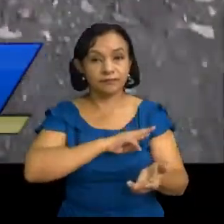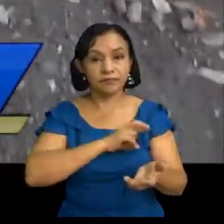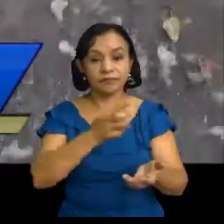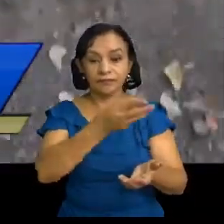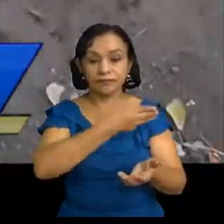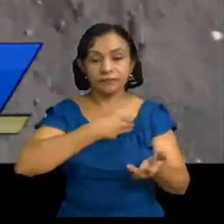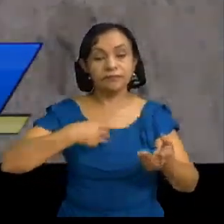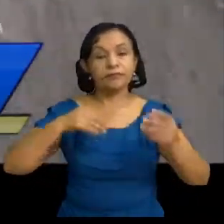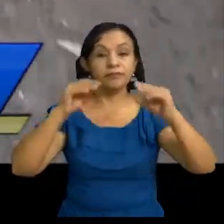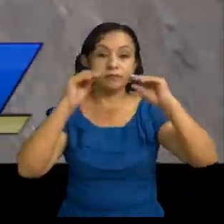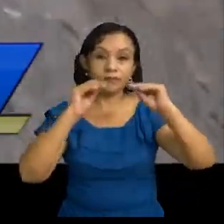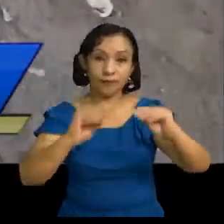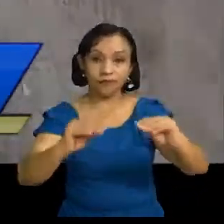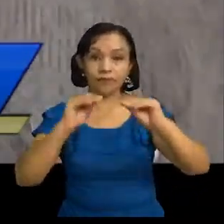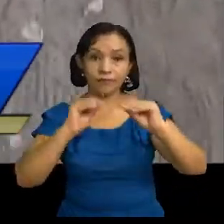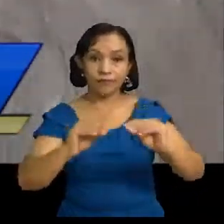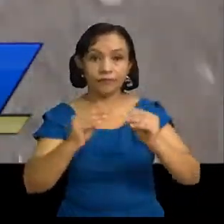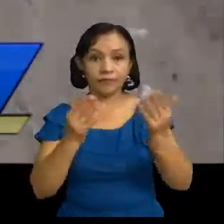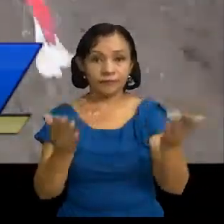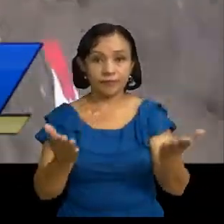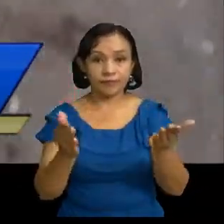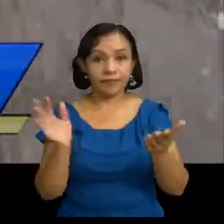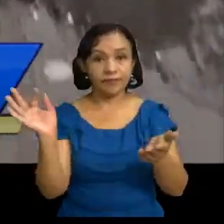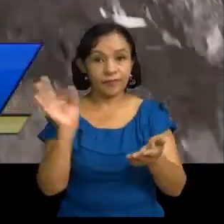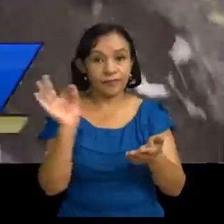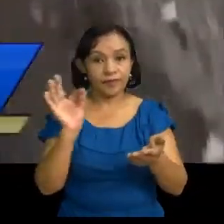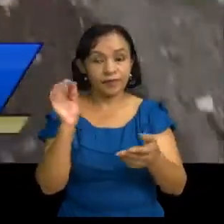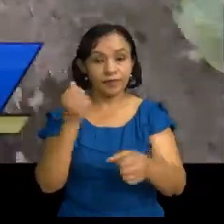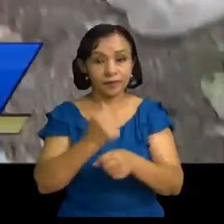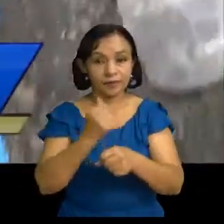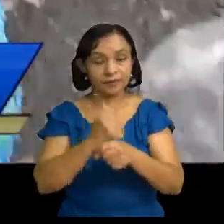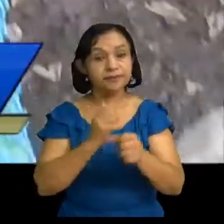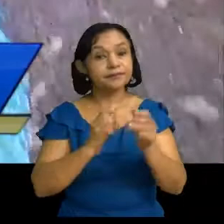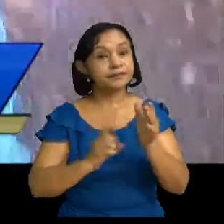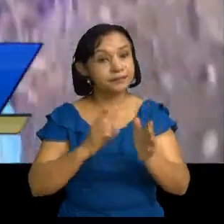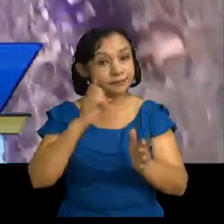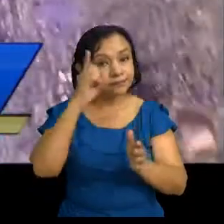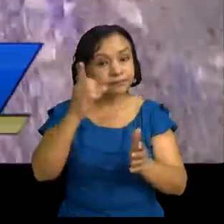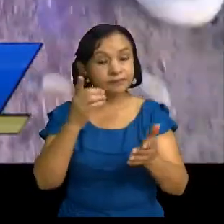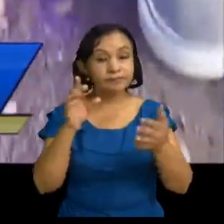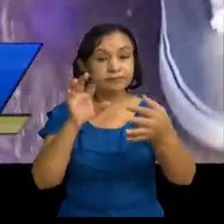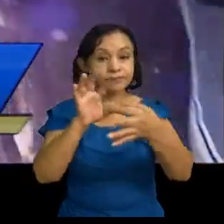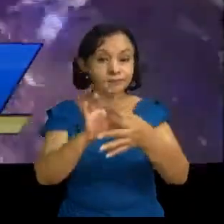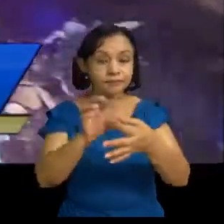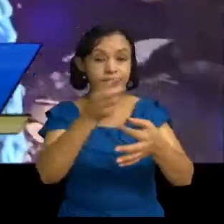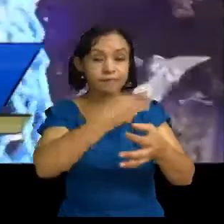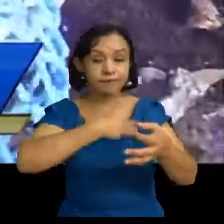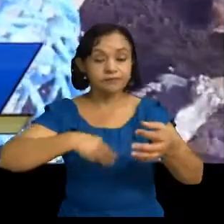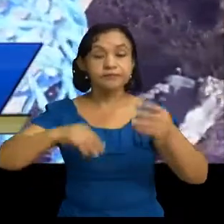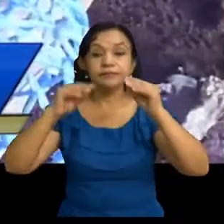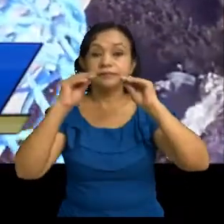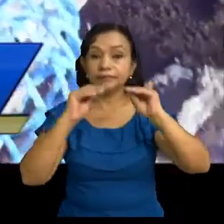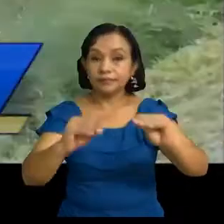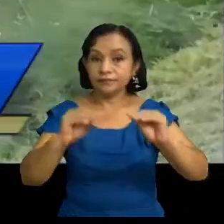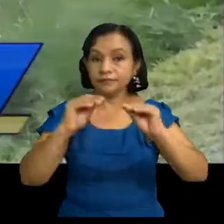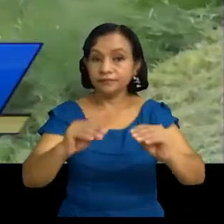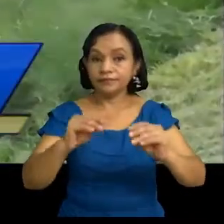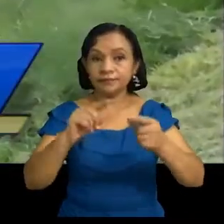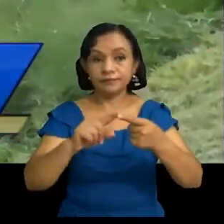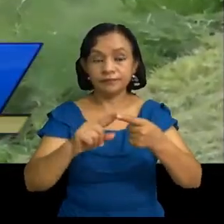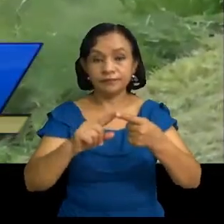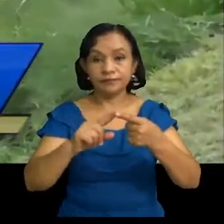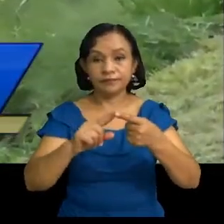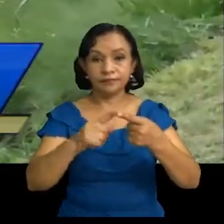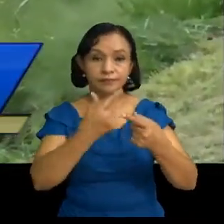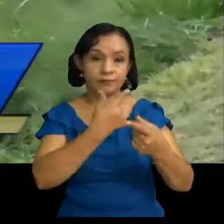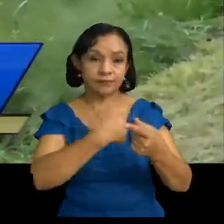educación aplicada porque es una estrategia que también la desarrollamos de la mano con el ministerio de educación con la con la academia